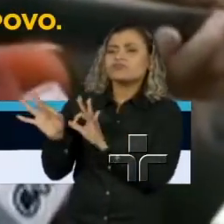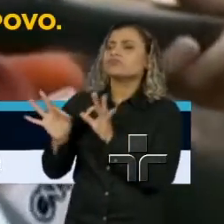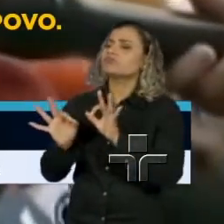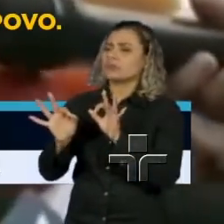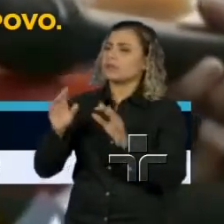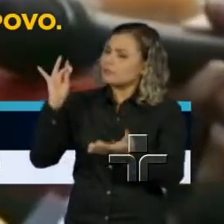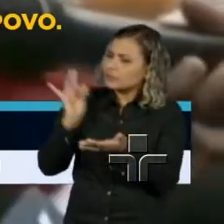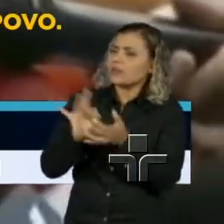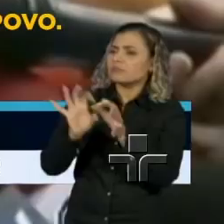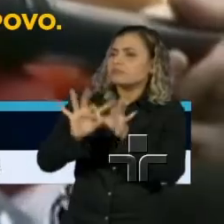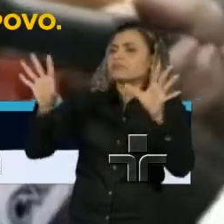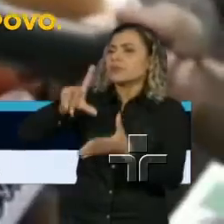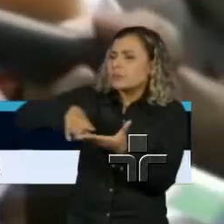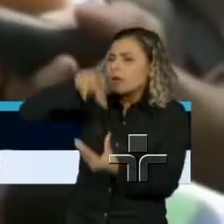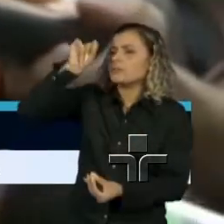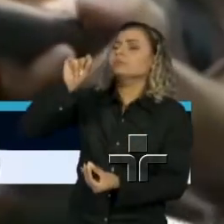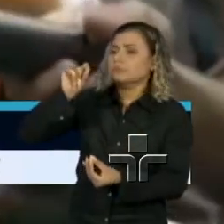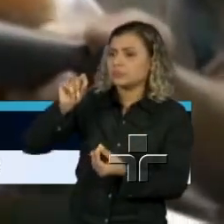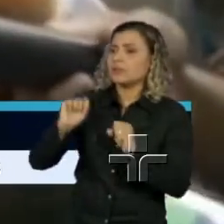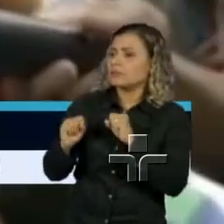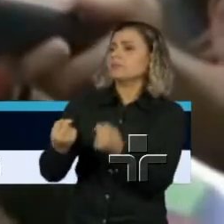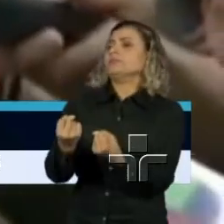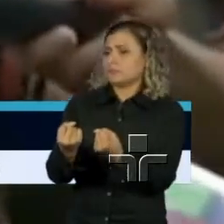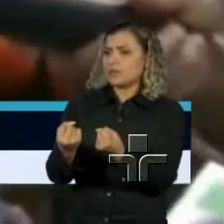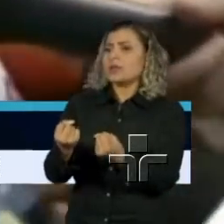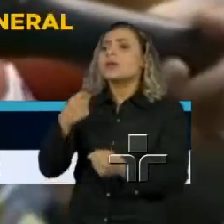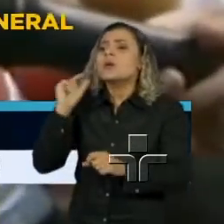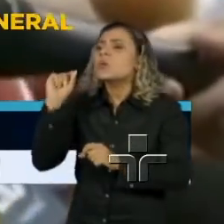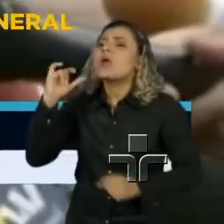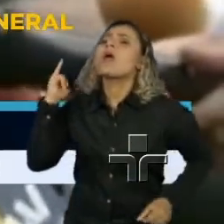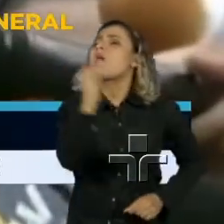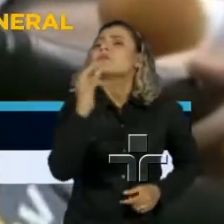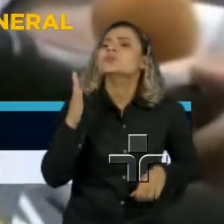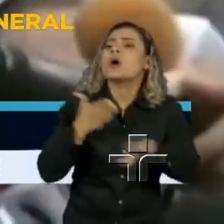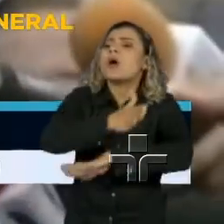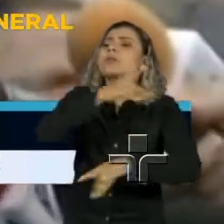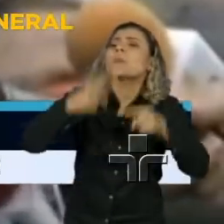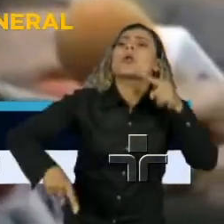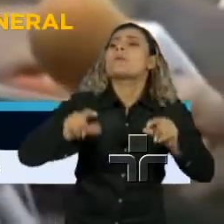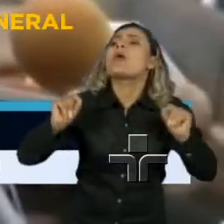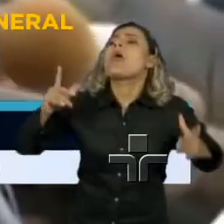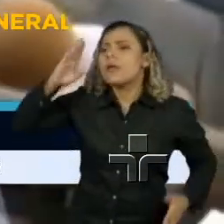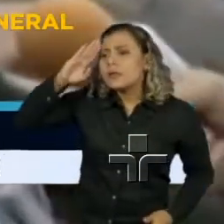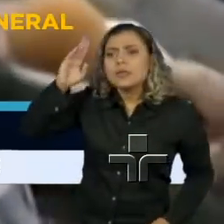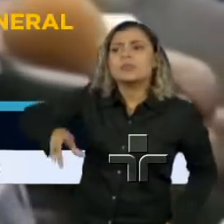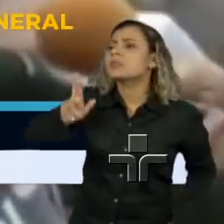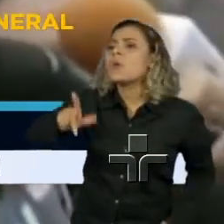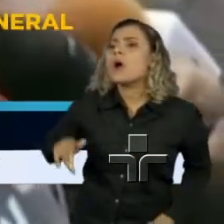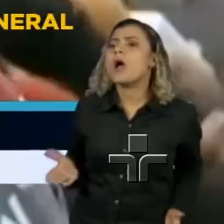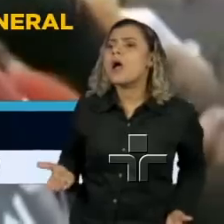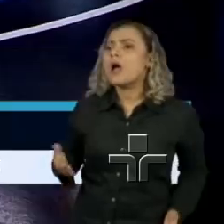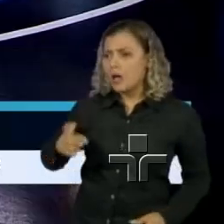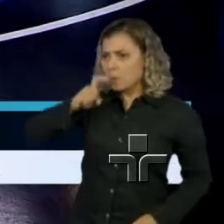y es la democracia, es la defensa de nuestra gente. Ellos quieren decir quién entra y quién no. No es la Guardia Nacional, no es un teniente coronel, no es un